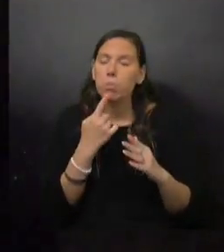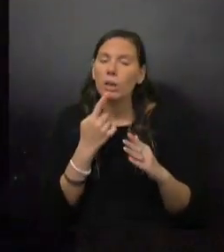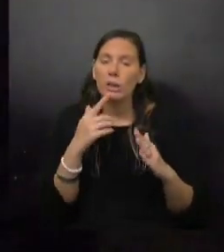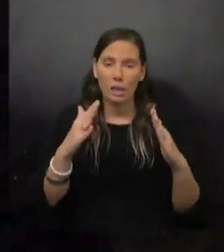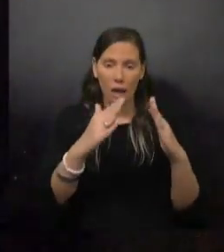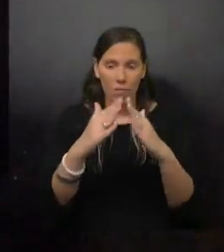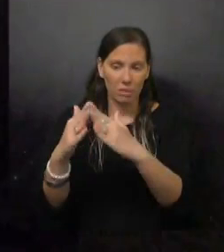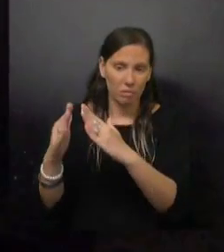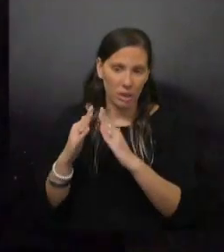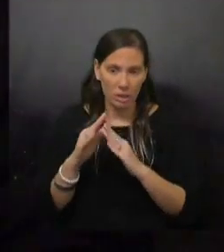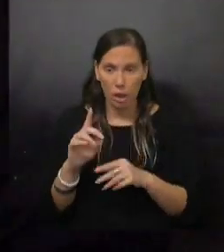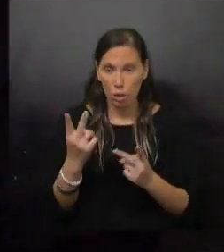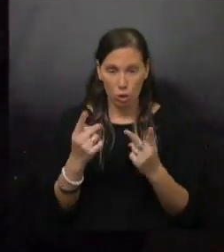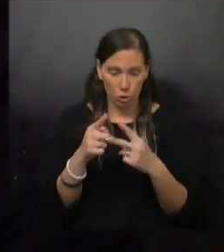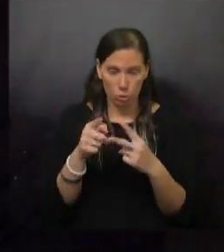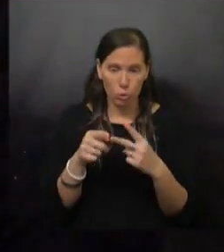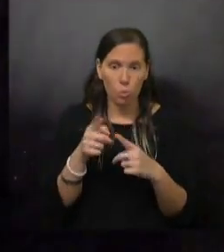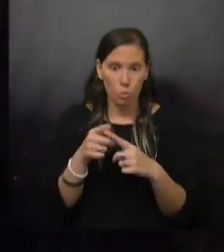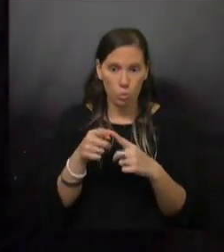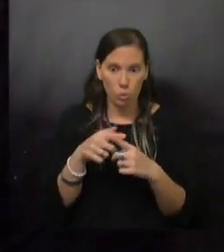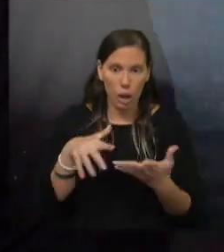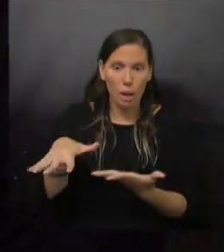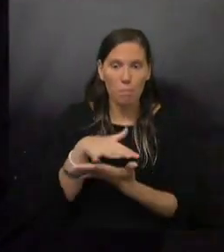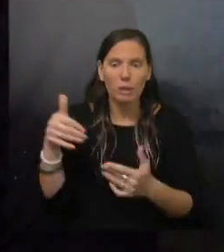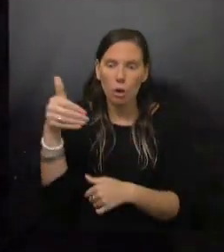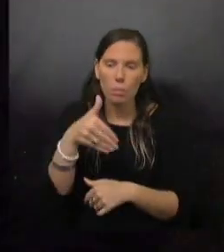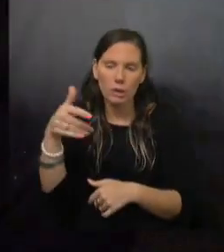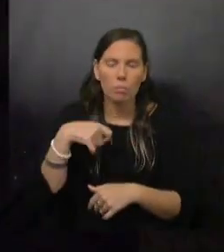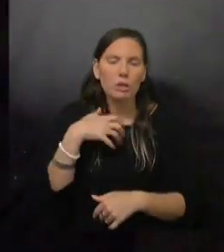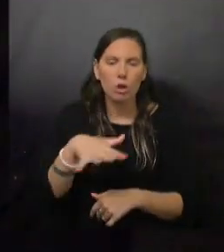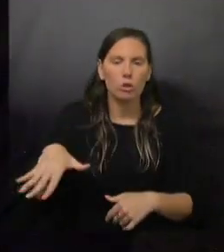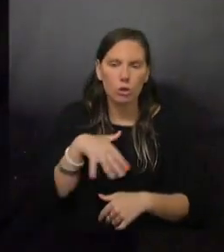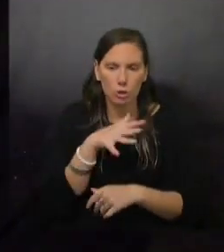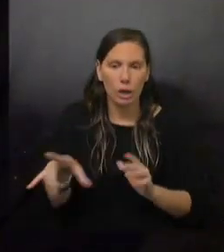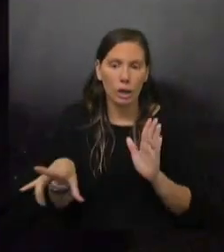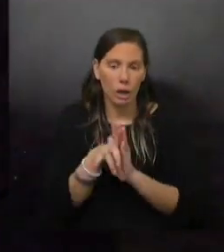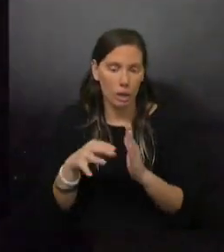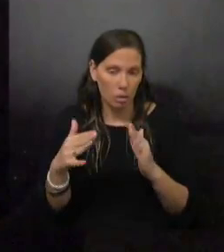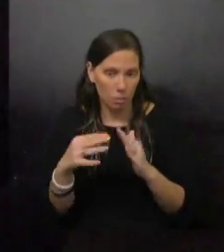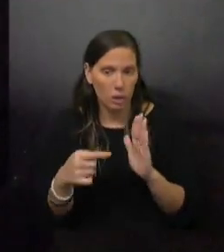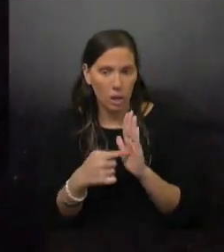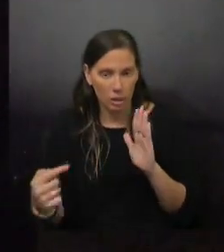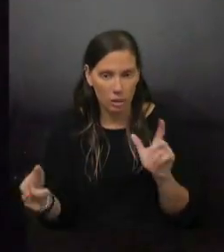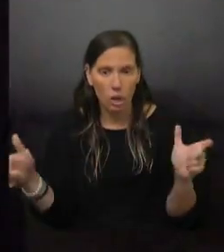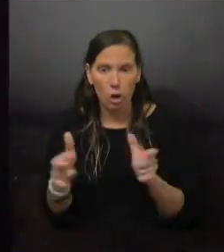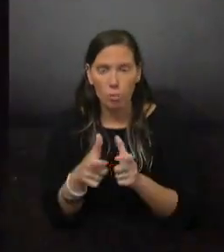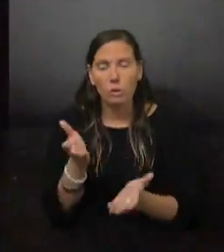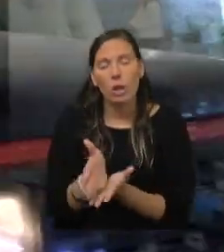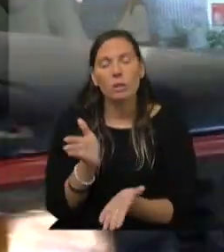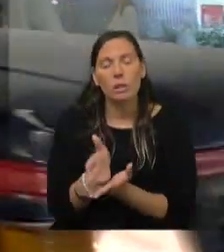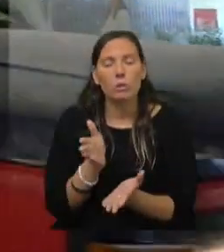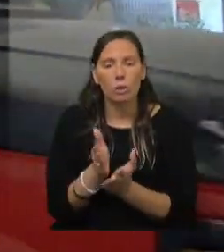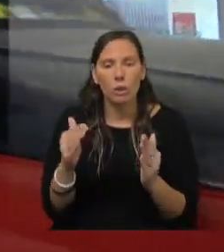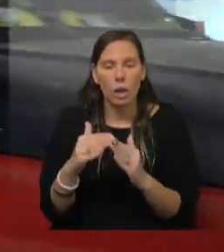aspectos centrales uno es convocar un espacio de participación social que está en la ley de vivienda que es la comisión asesora de vivienda las